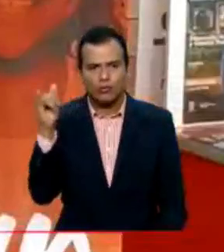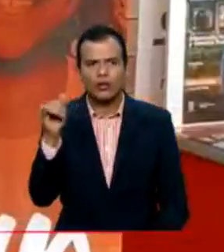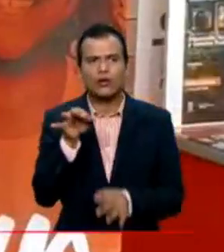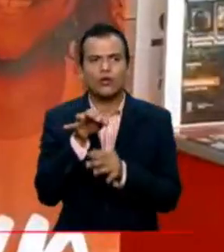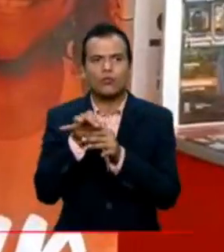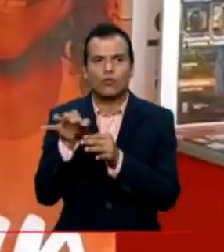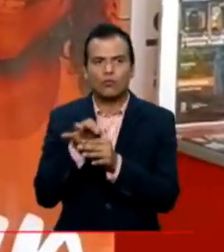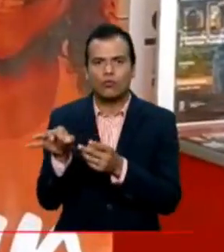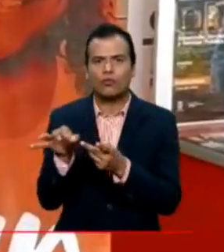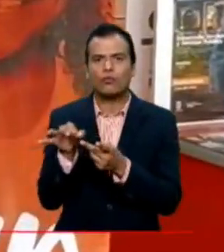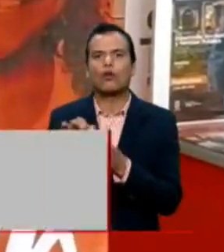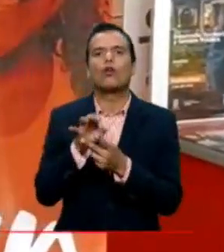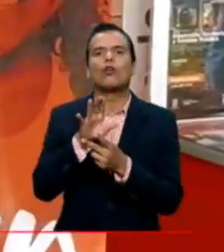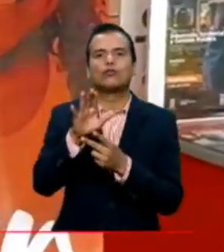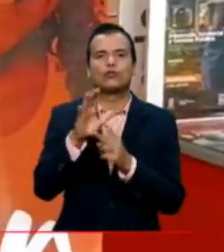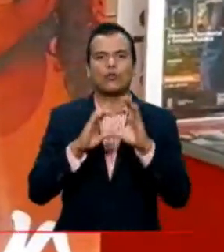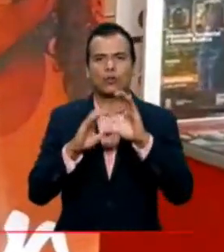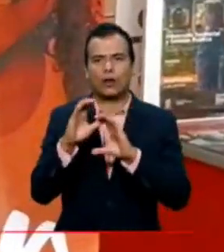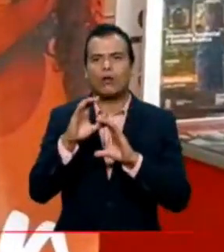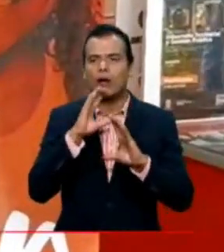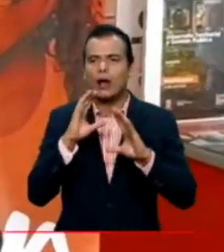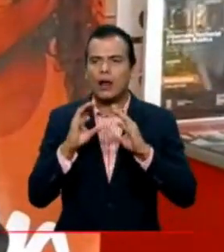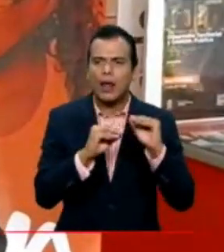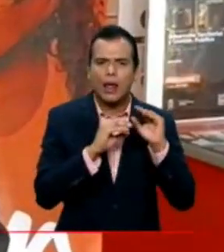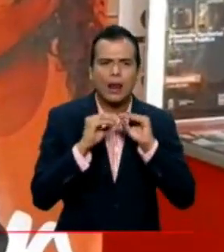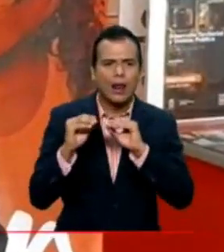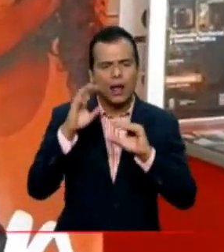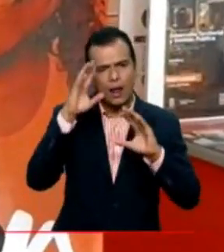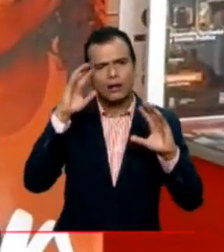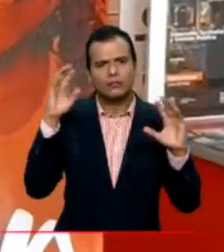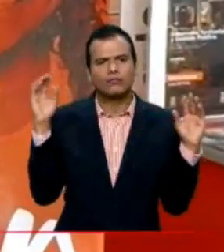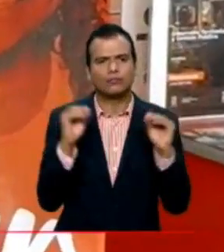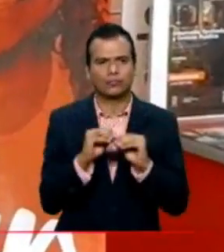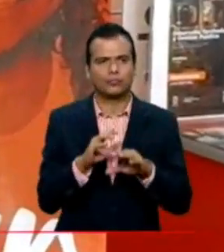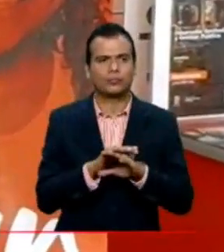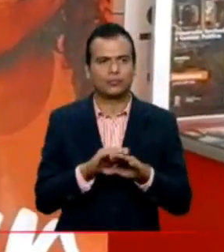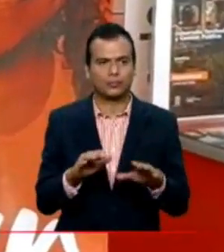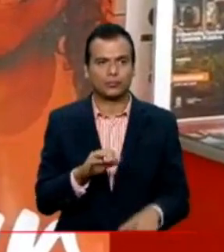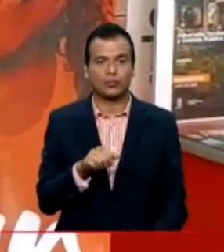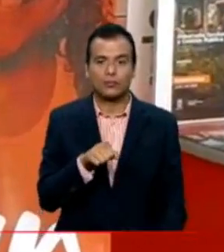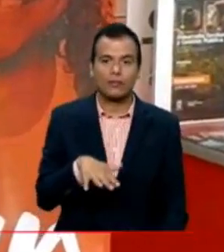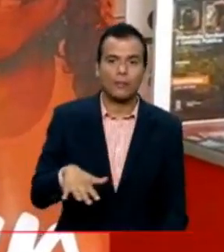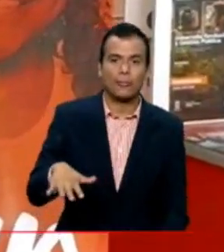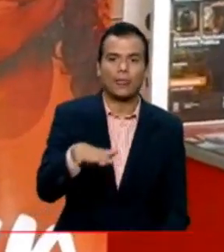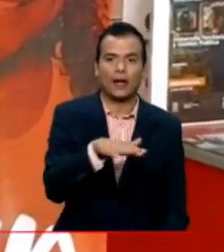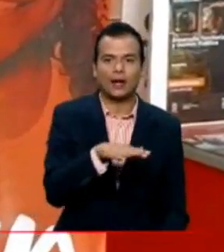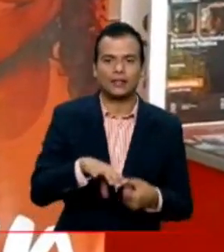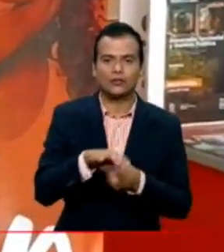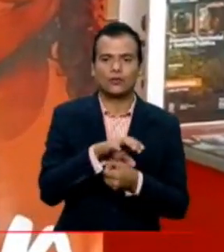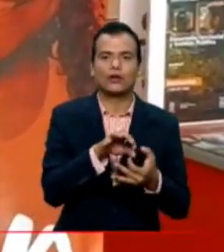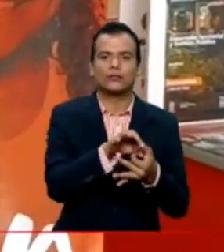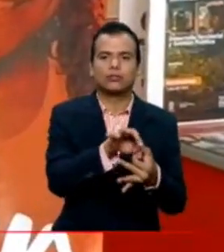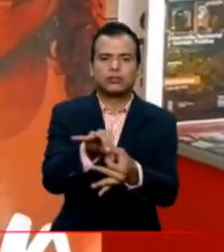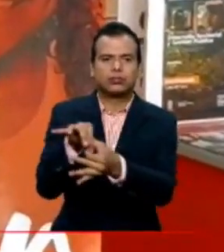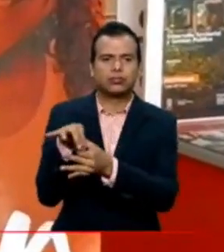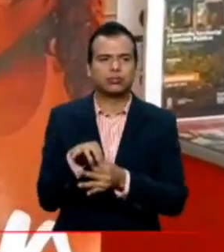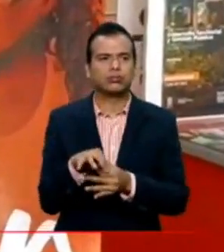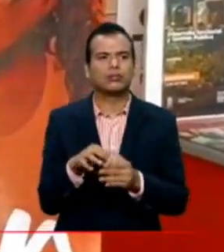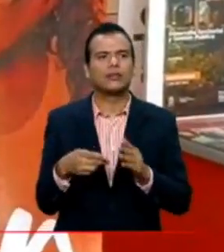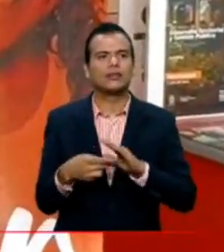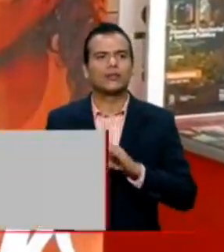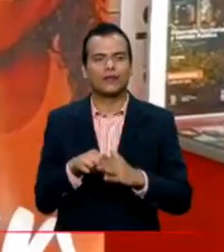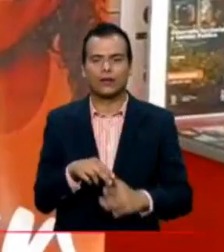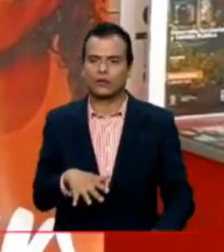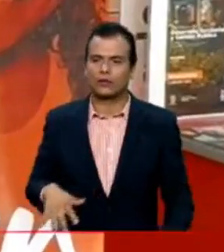Que el área metropolitana, analizando lo que ha pasado en otras áreas metropolitanas, tiene un efecto de redistribución de